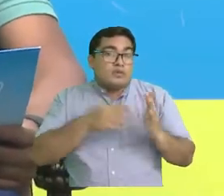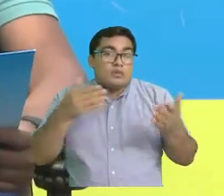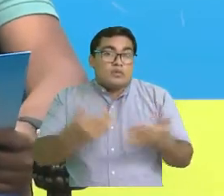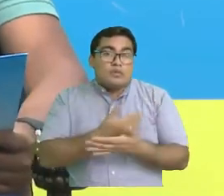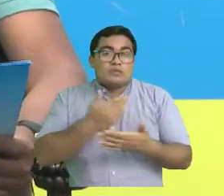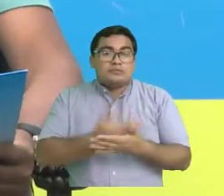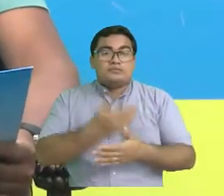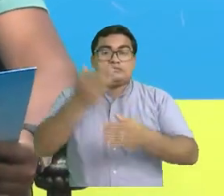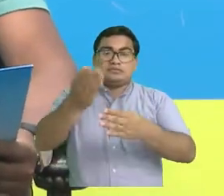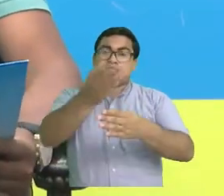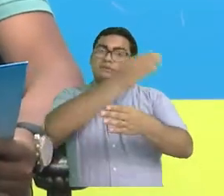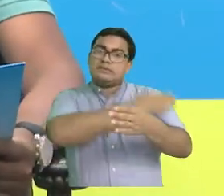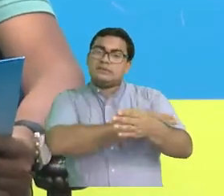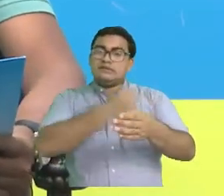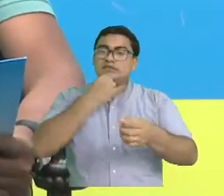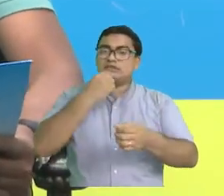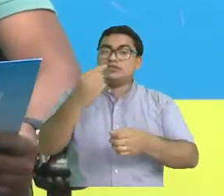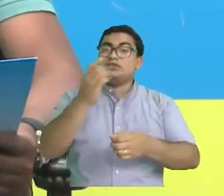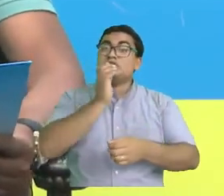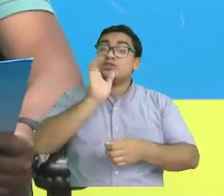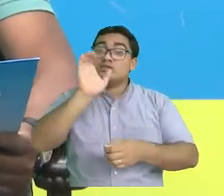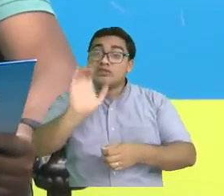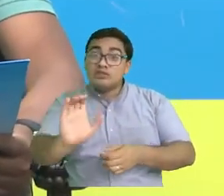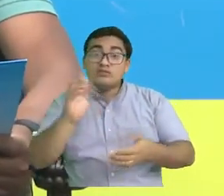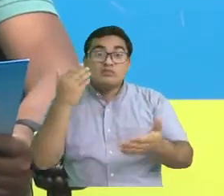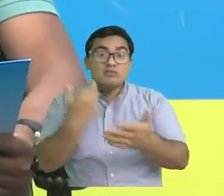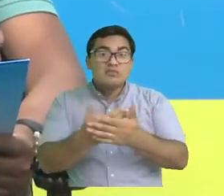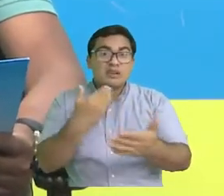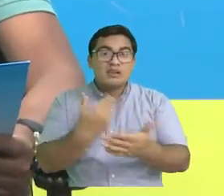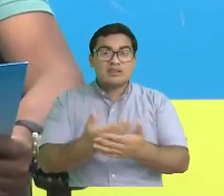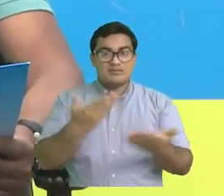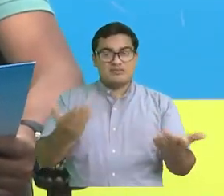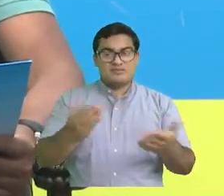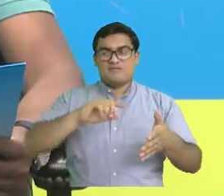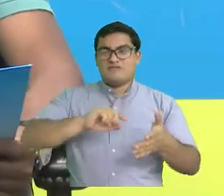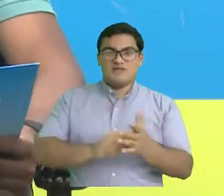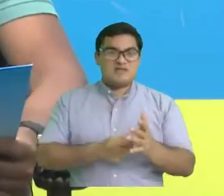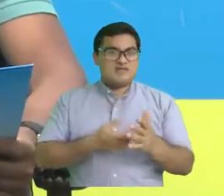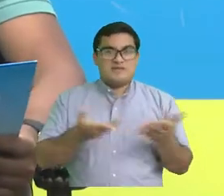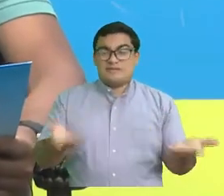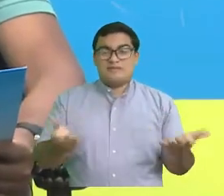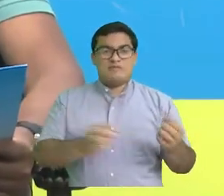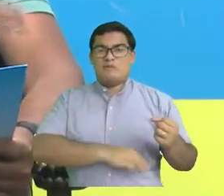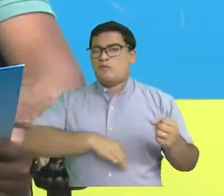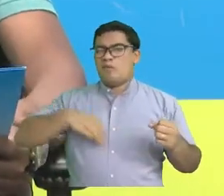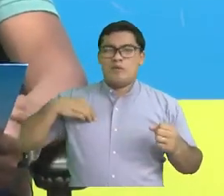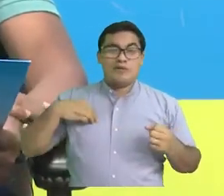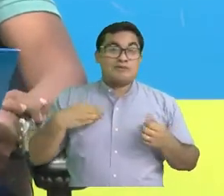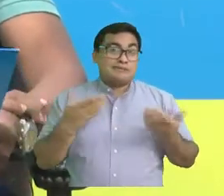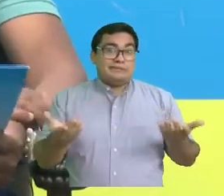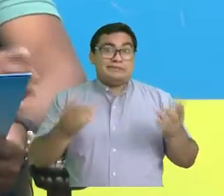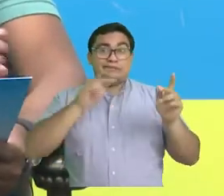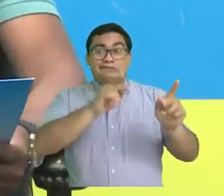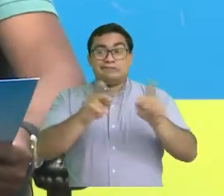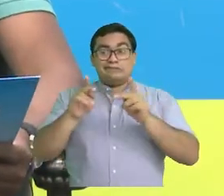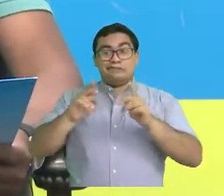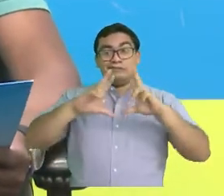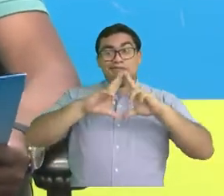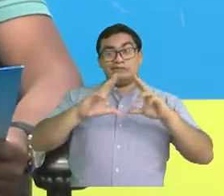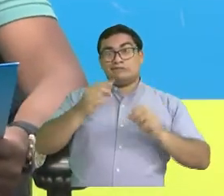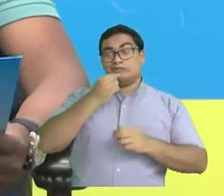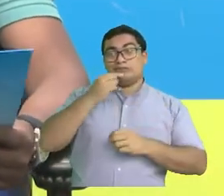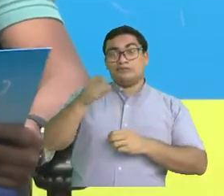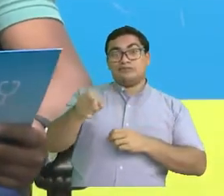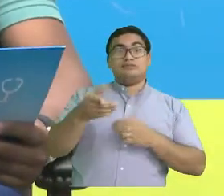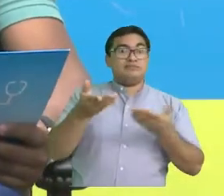por ejemplo, el niño es malcriado, es inquieto, mucho friega, la palabra común pues de los nicaragüenses, pero